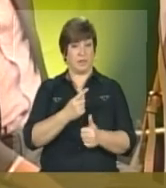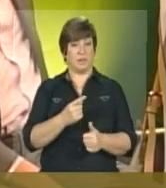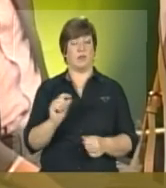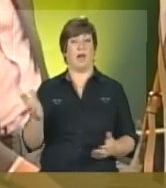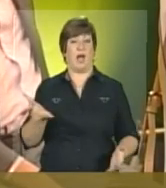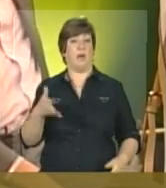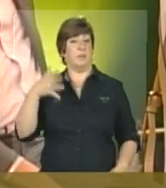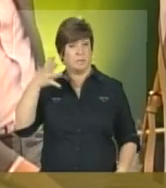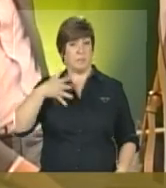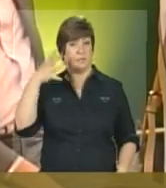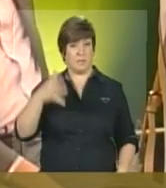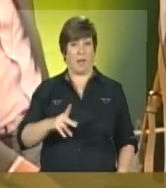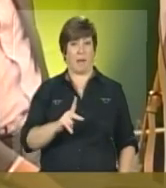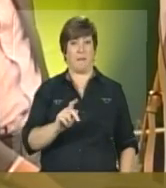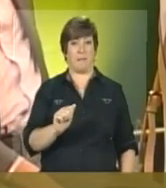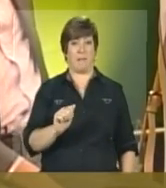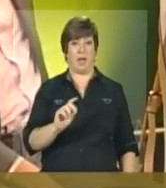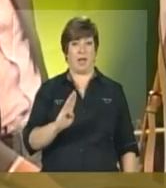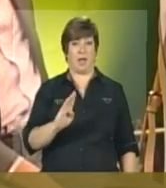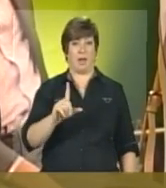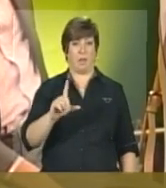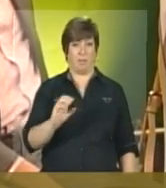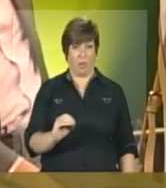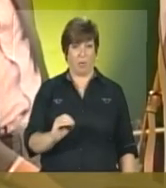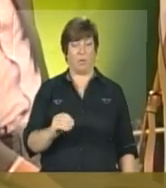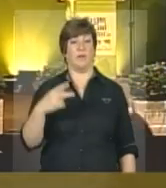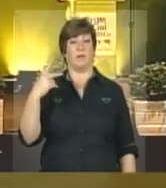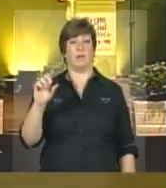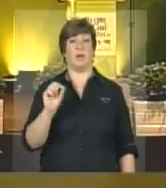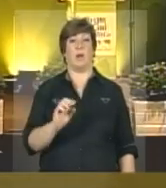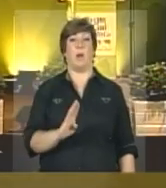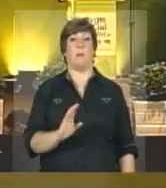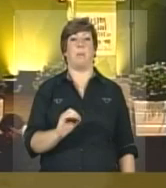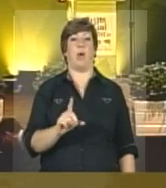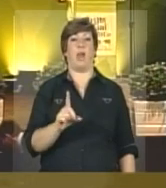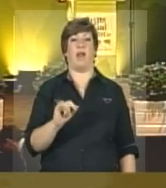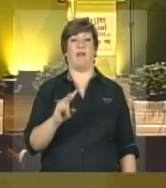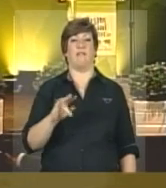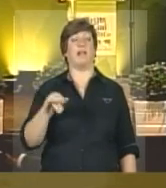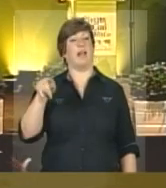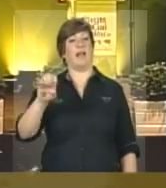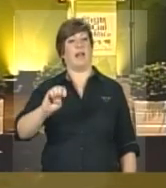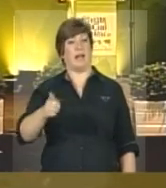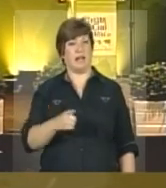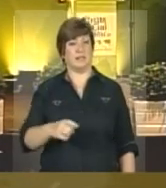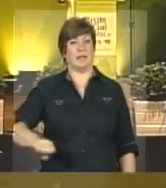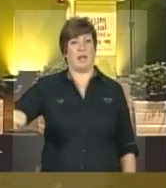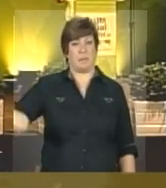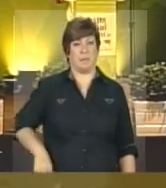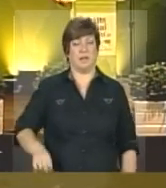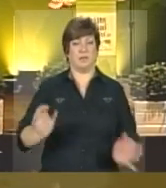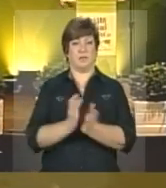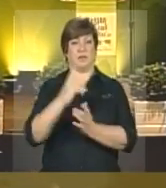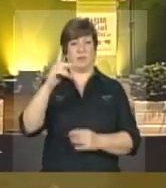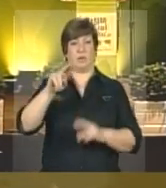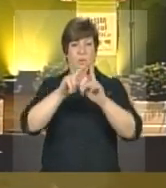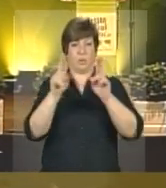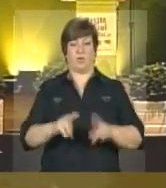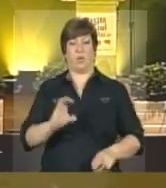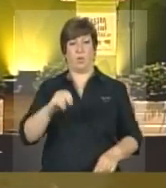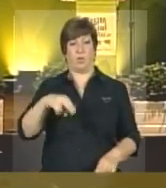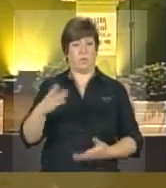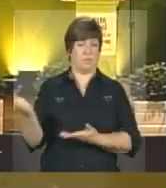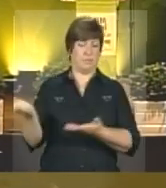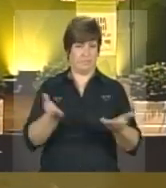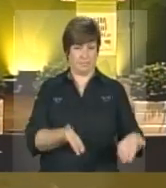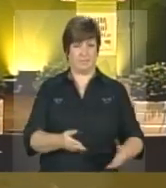ouviremos o companheiro Pablo Solon, boliviano, ex-embaixador na ONU e militante ambientalista. Companheiro